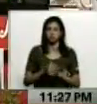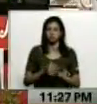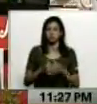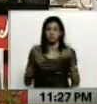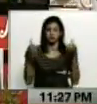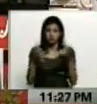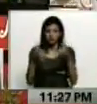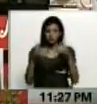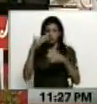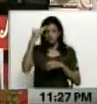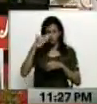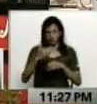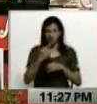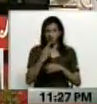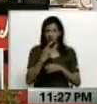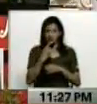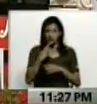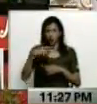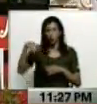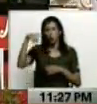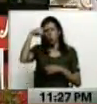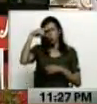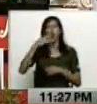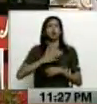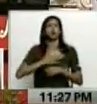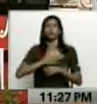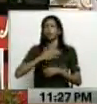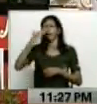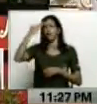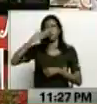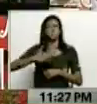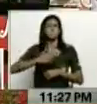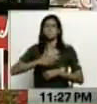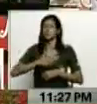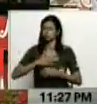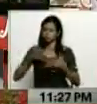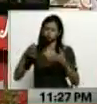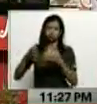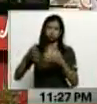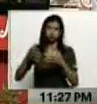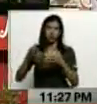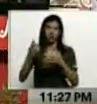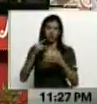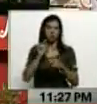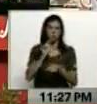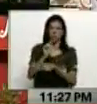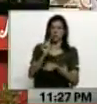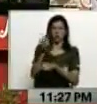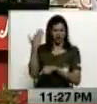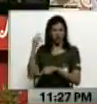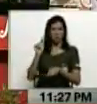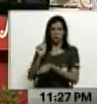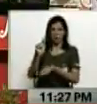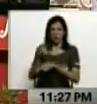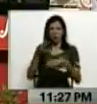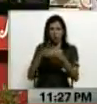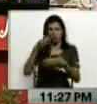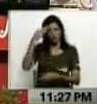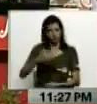chavista nuestra Fuerza Armada Dice Julio borge Hasta ayer Los insultaba y ahora es nuestra Fuerza Armada